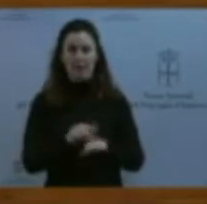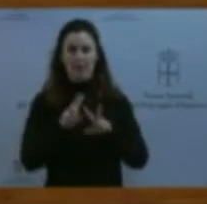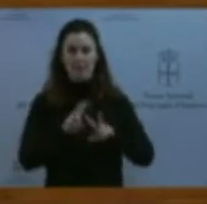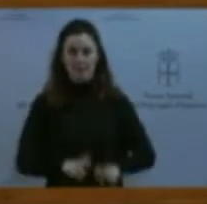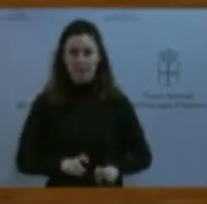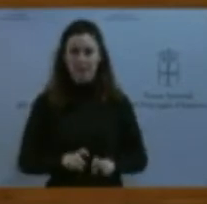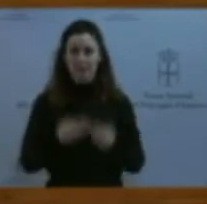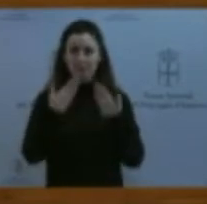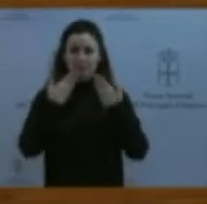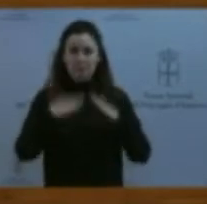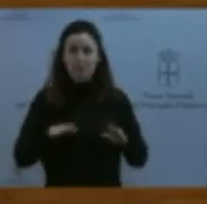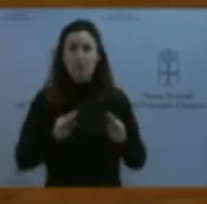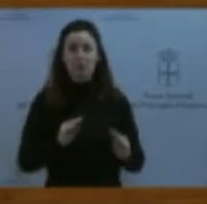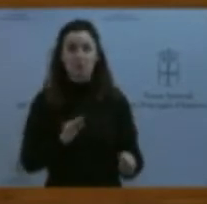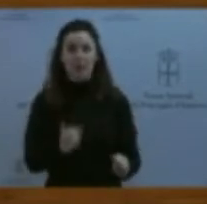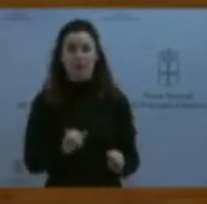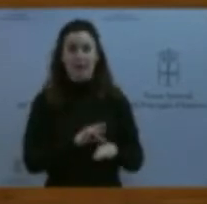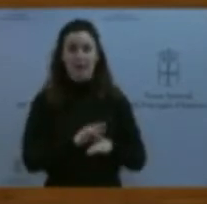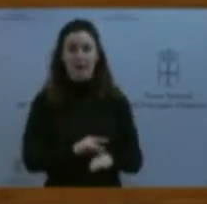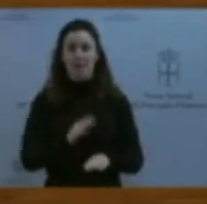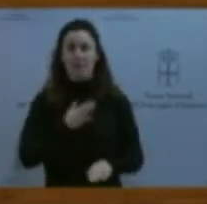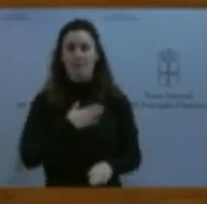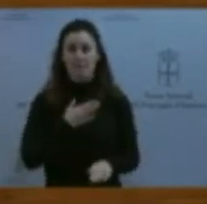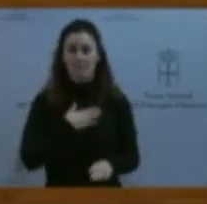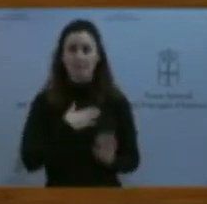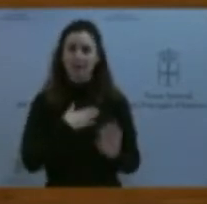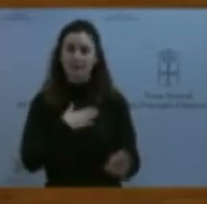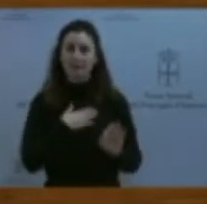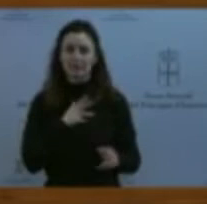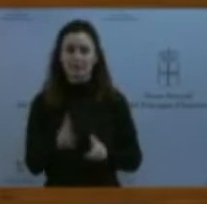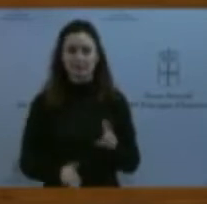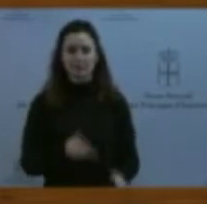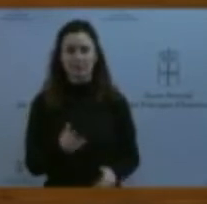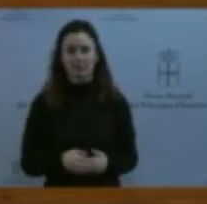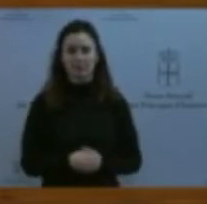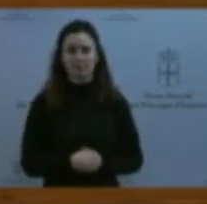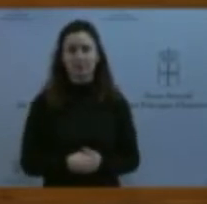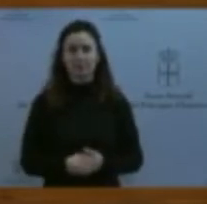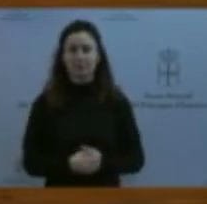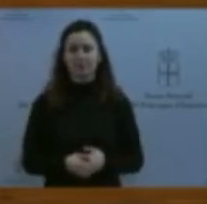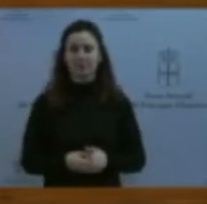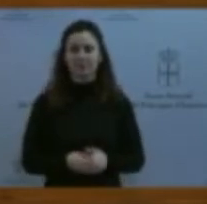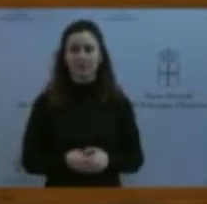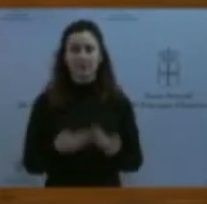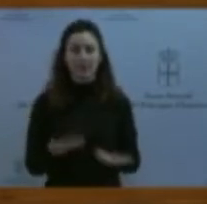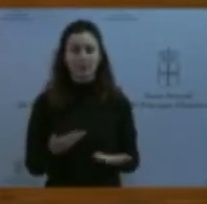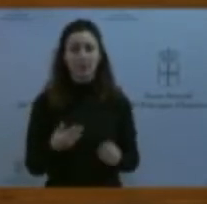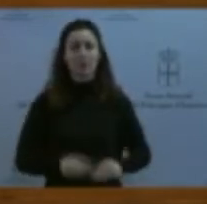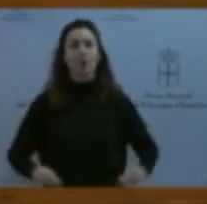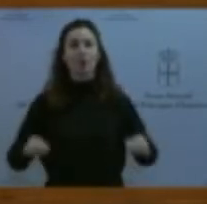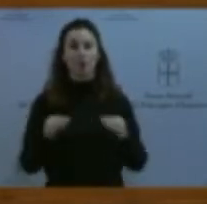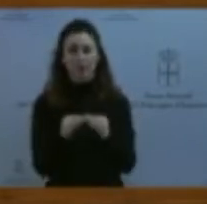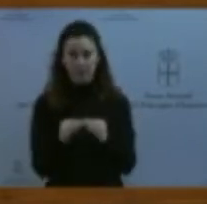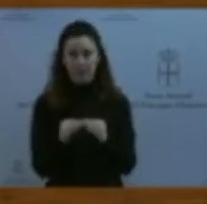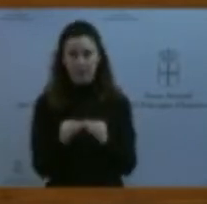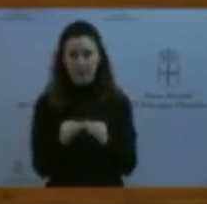propia, como no, el País Vasco, ¿no? En este sentido, creo que hay una coincidencia, una equiparación bastante razonable